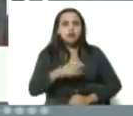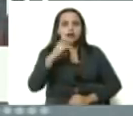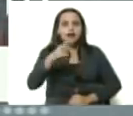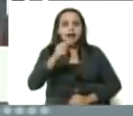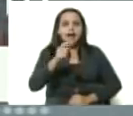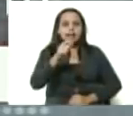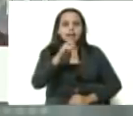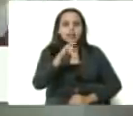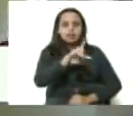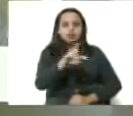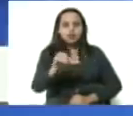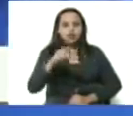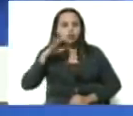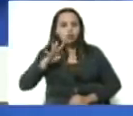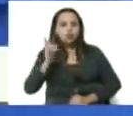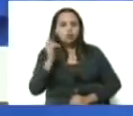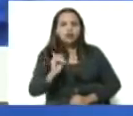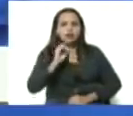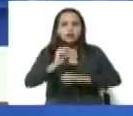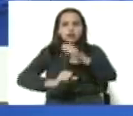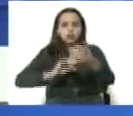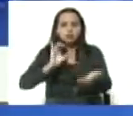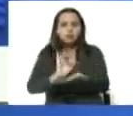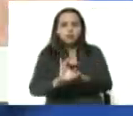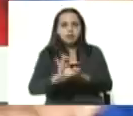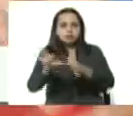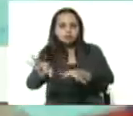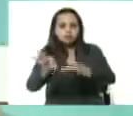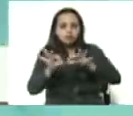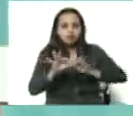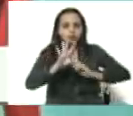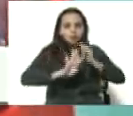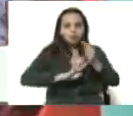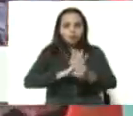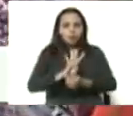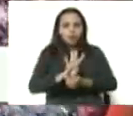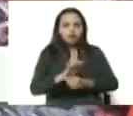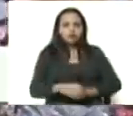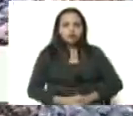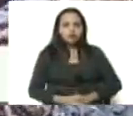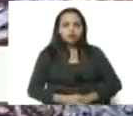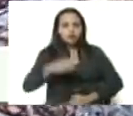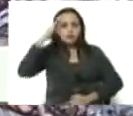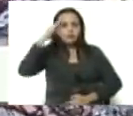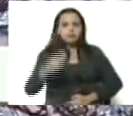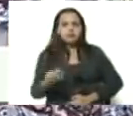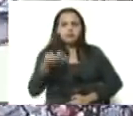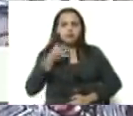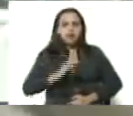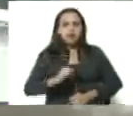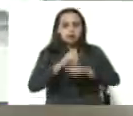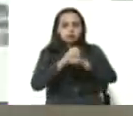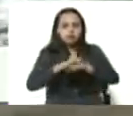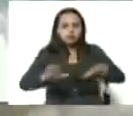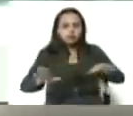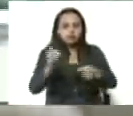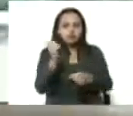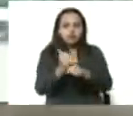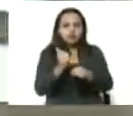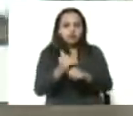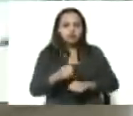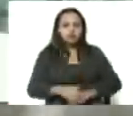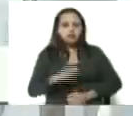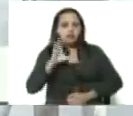Distrito Capital que fueron captados en el Estado Miranda y 4 casos de funcionarios militares que están destacados en el